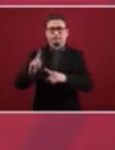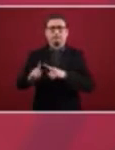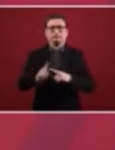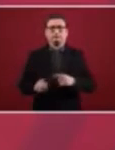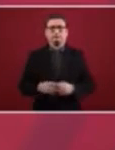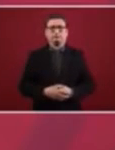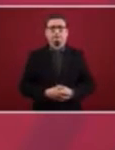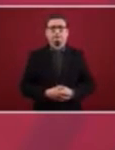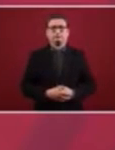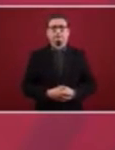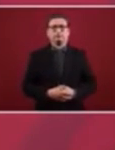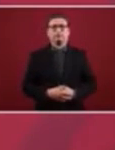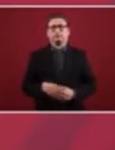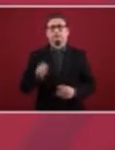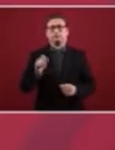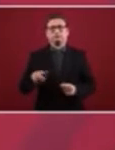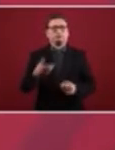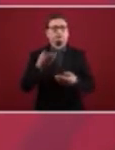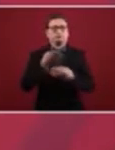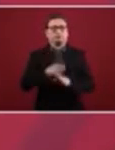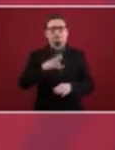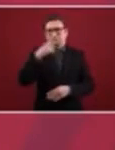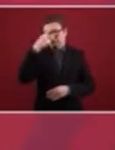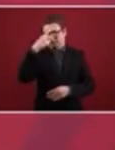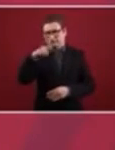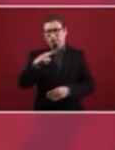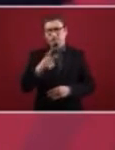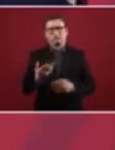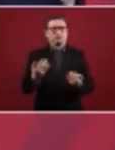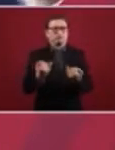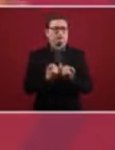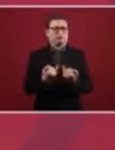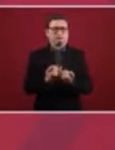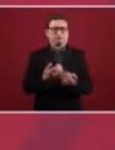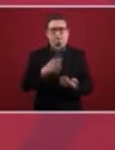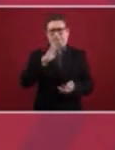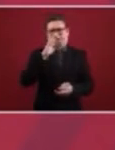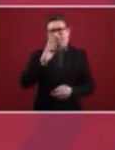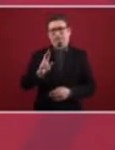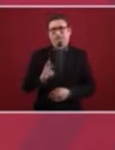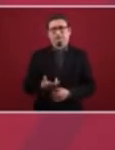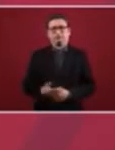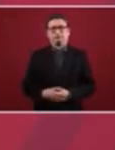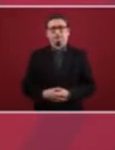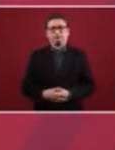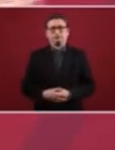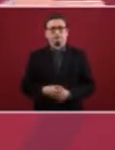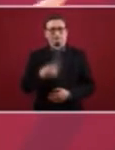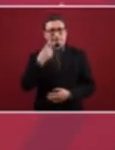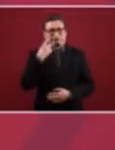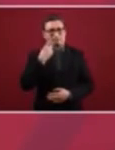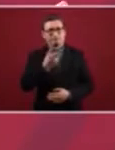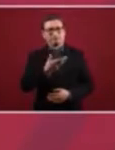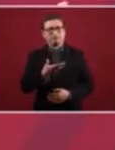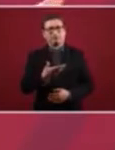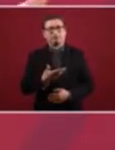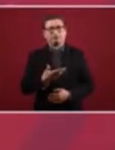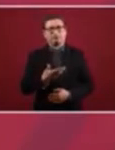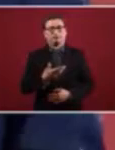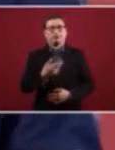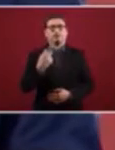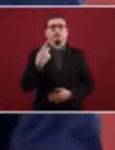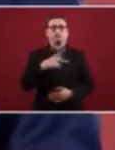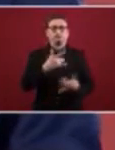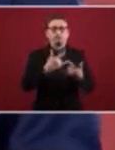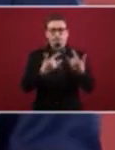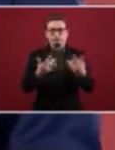bueno, el Banco de México, con todo respeto, vean los